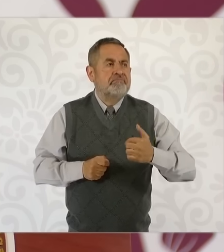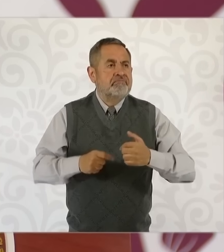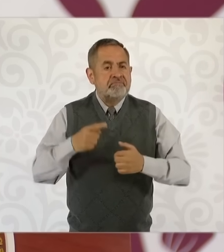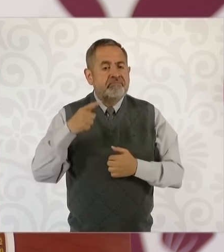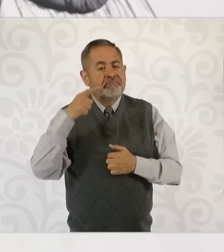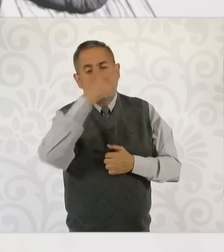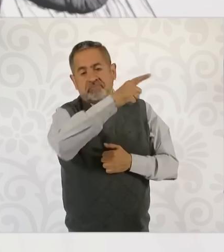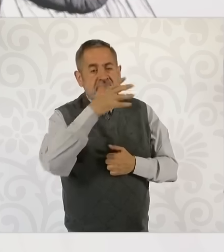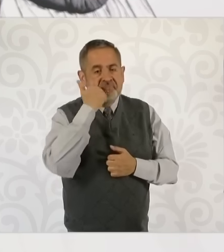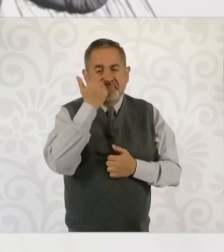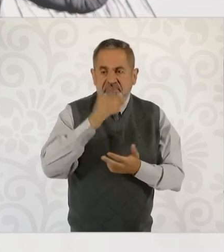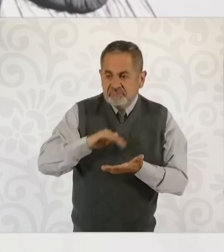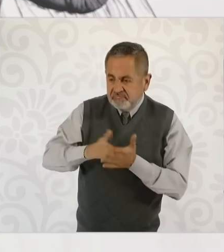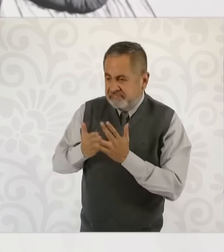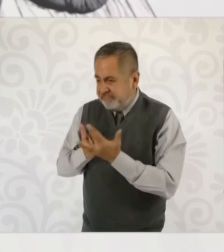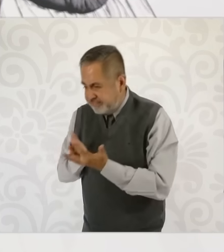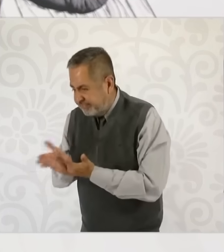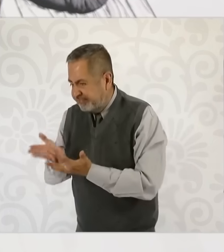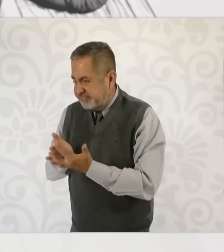búsqueda de injerencismo,